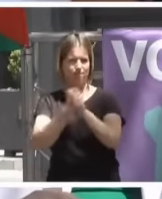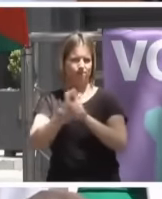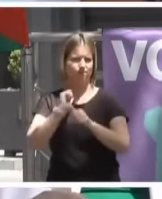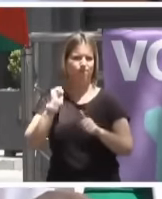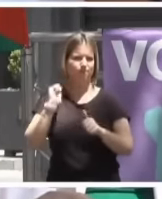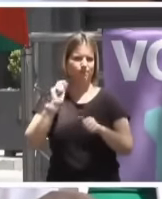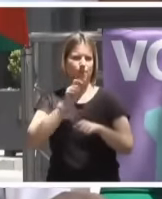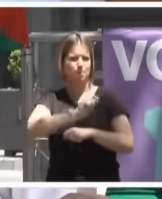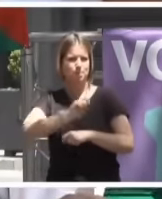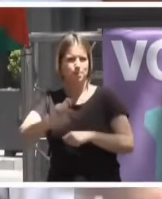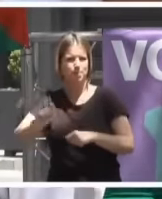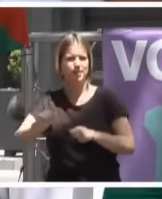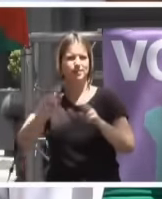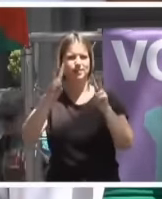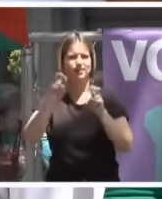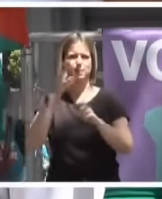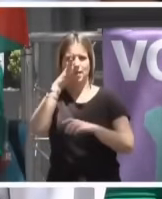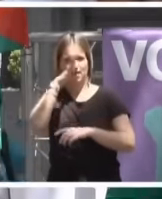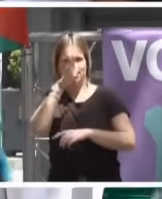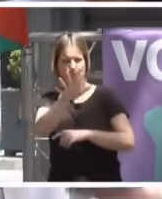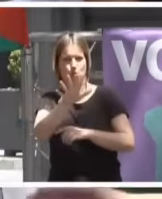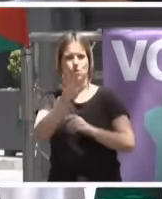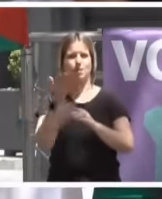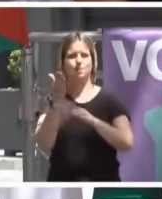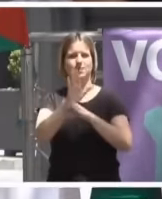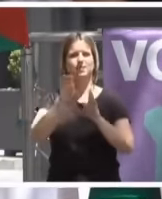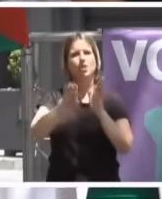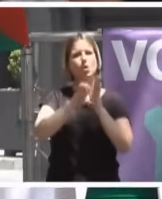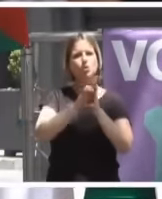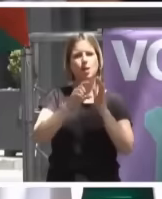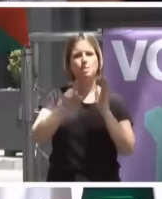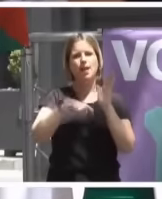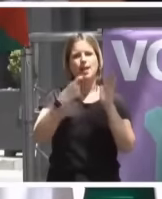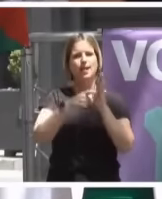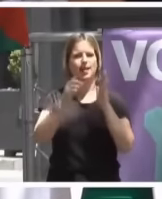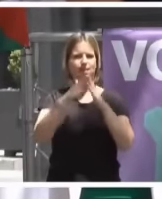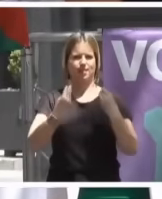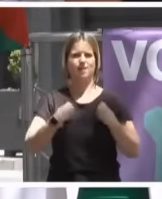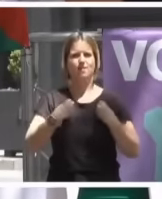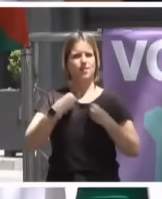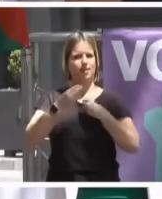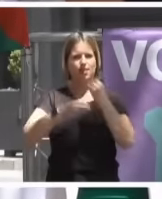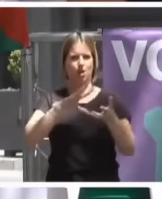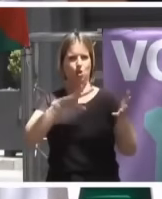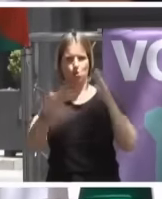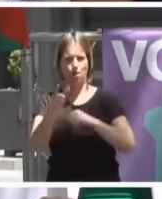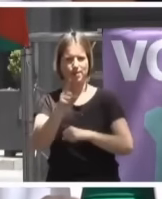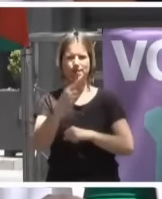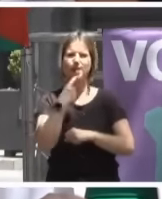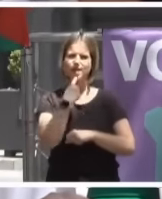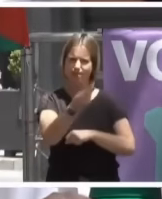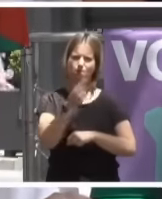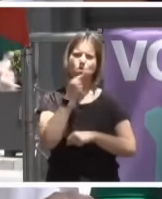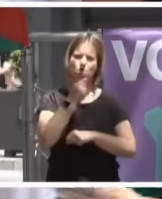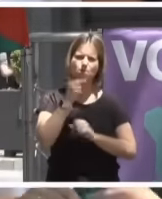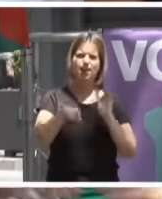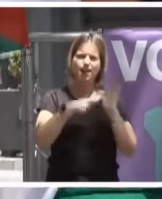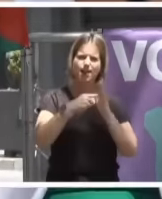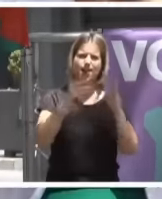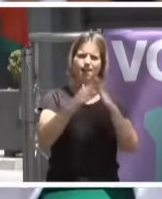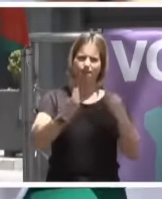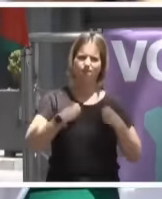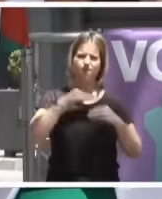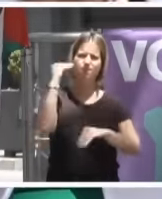escudándose en el recurso que ha presentado al Constitucional para no aplicar la ley de vivienda. Aquí se lo digo al señor Moreno Bonilla, cumpla con la ley de